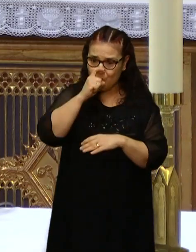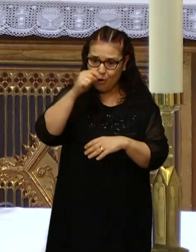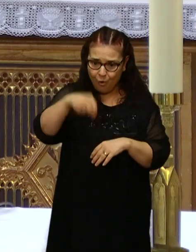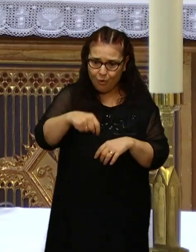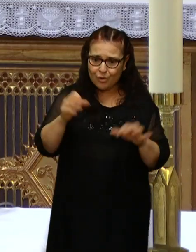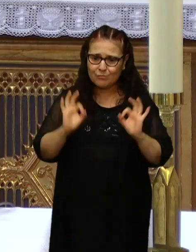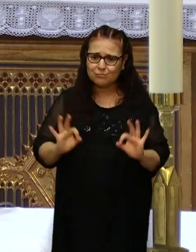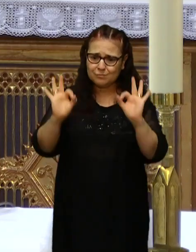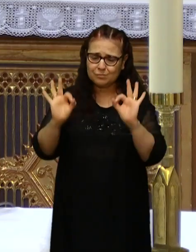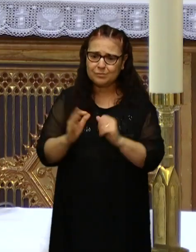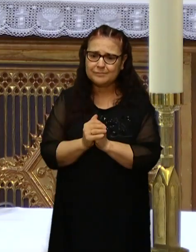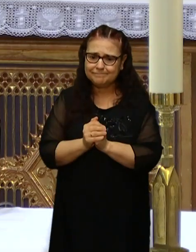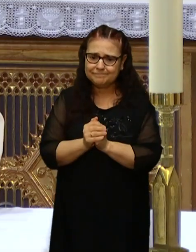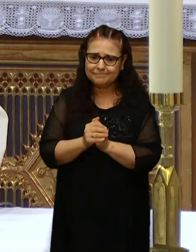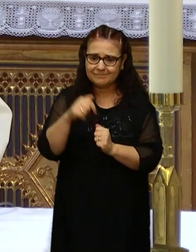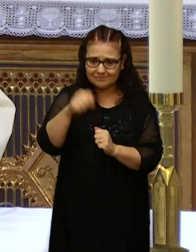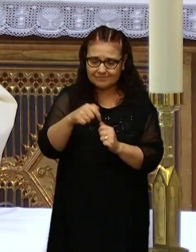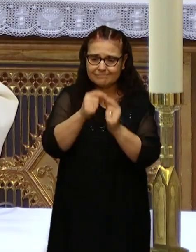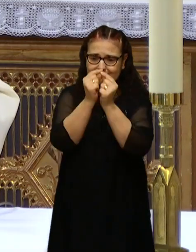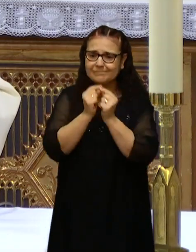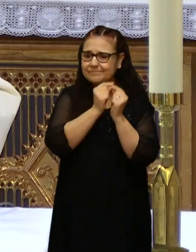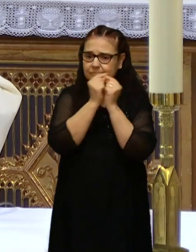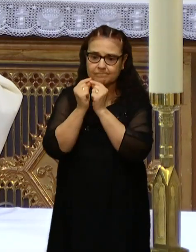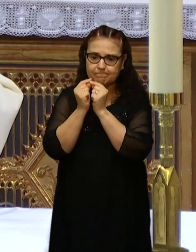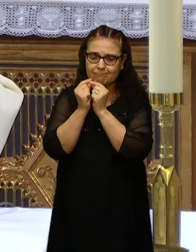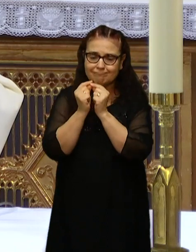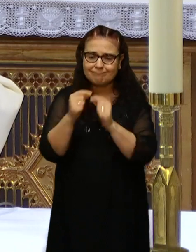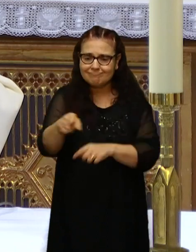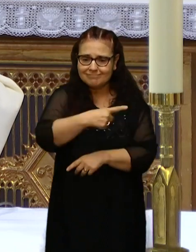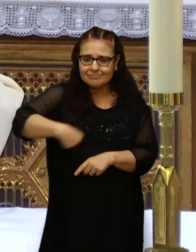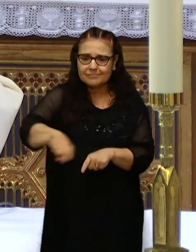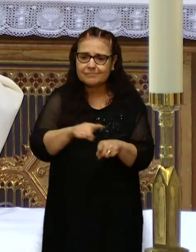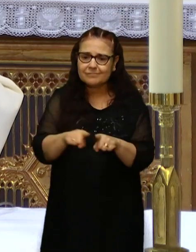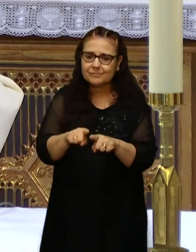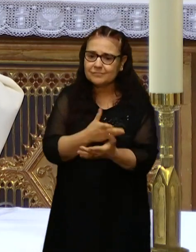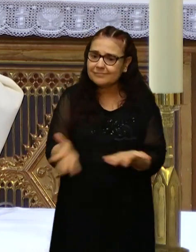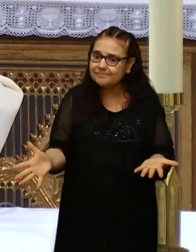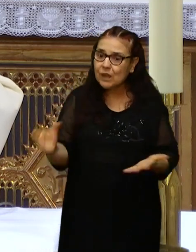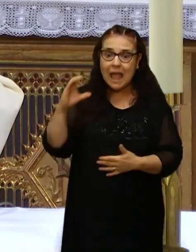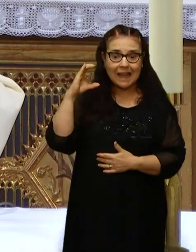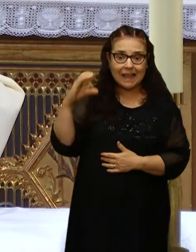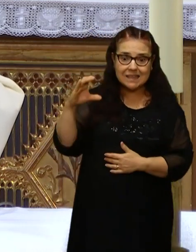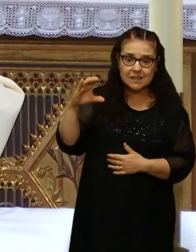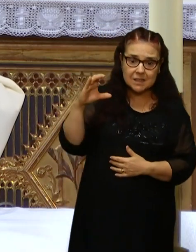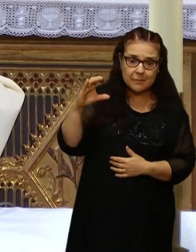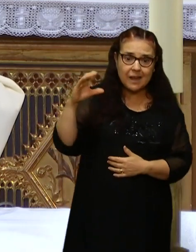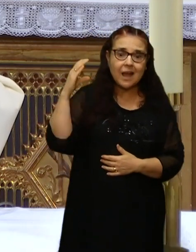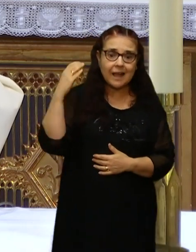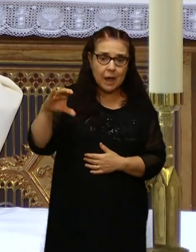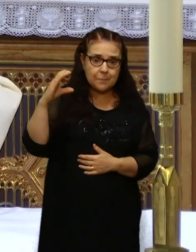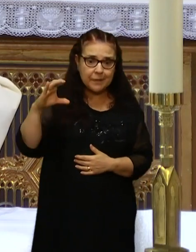Recordamos especialmente en esta Eucaristía a nuestros hermanos Casimira,